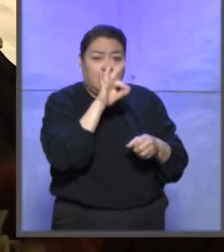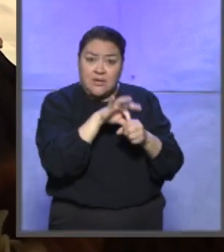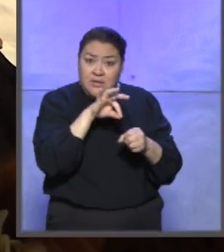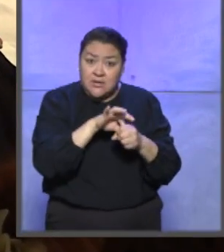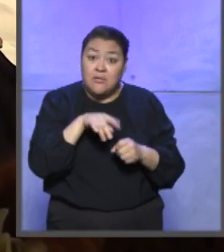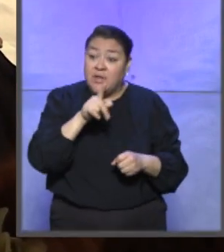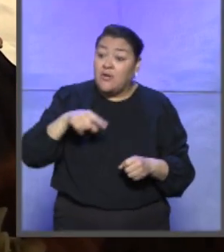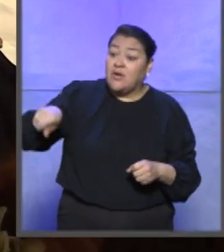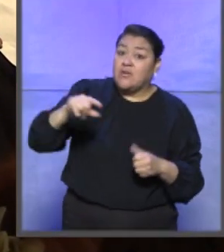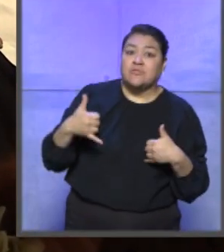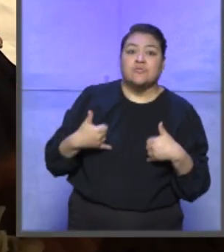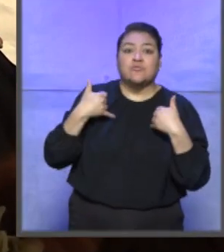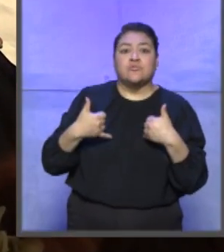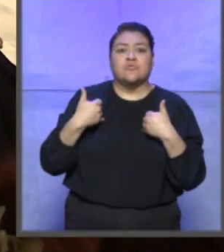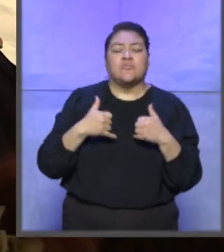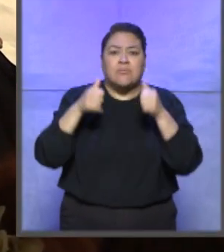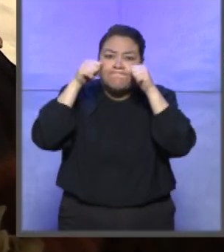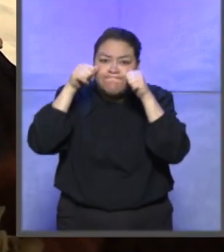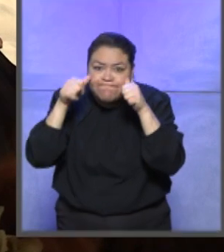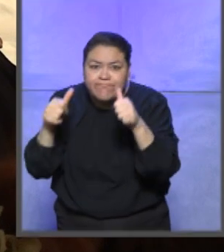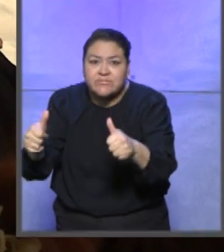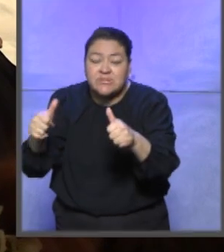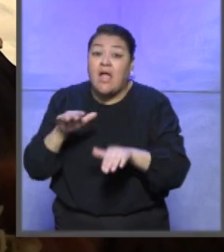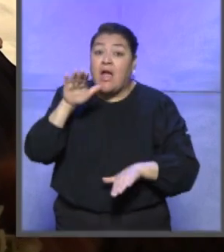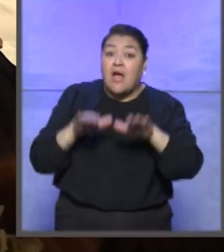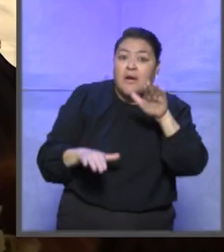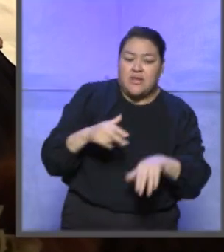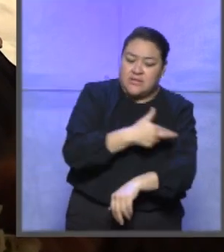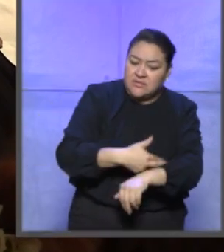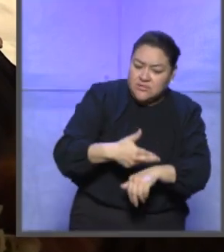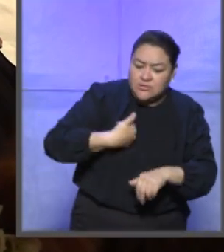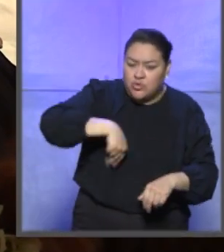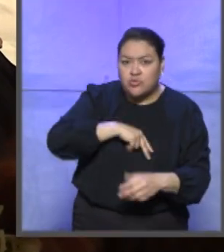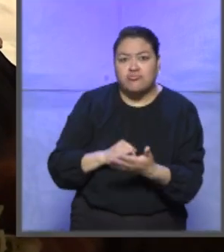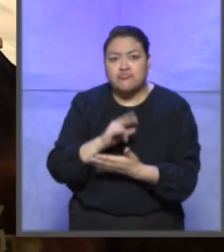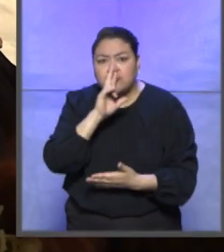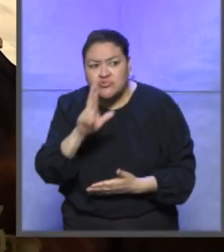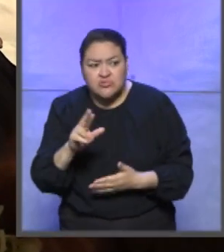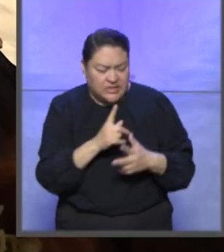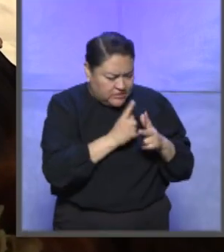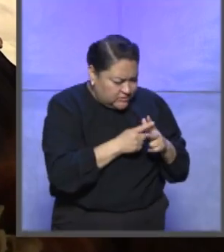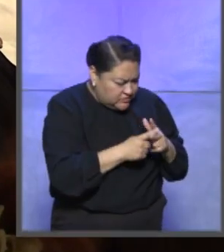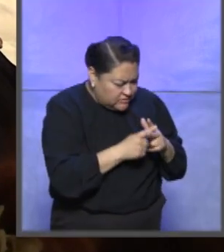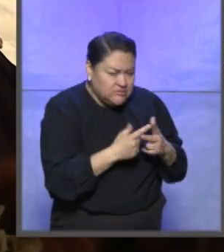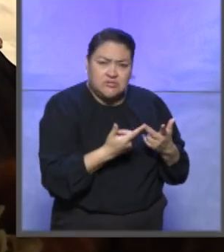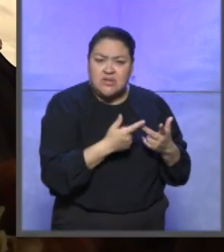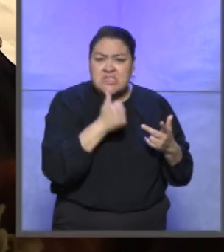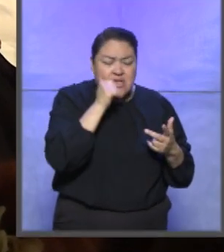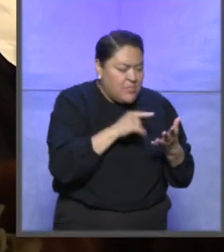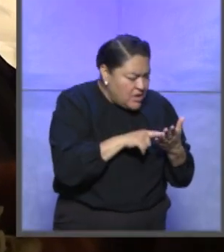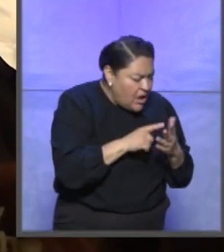además escuchar directamente a la juventud. Muchas veces tomamos decisiones basadas quizás en una numeraria, en